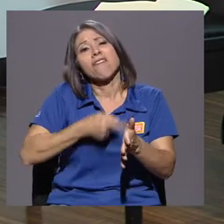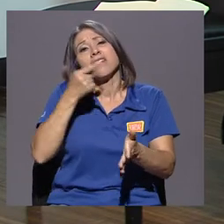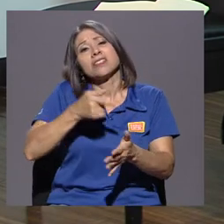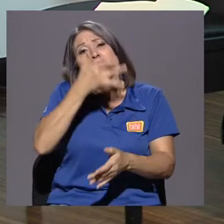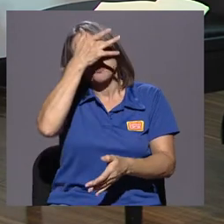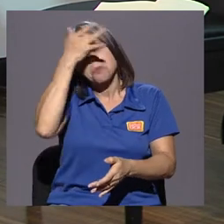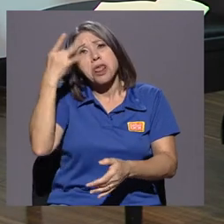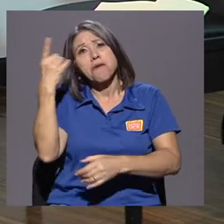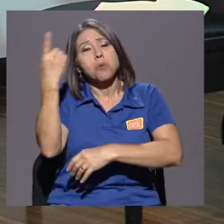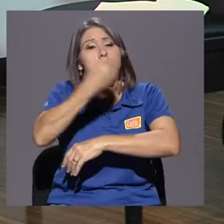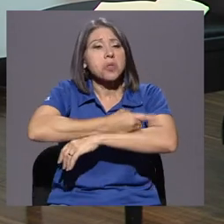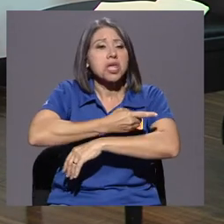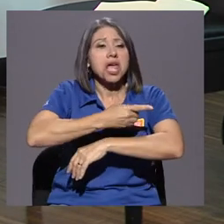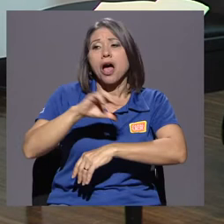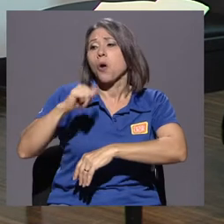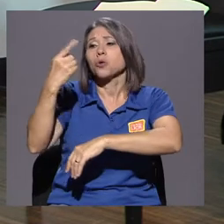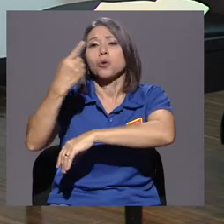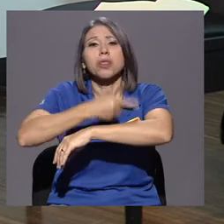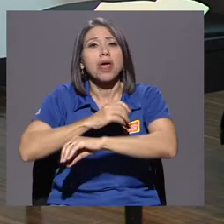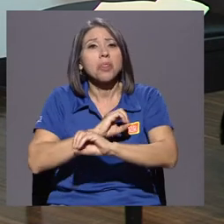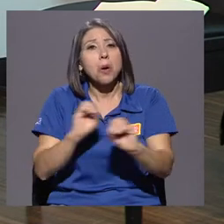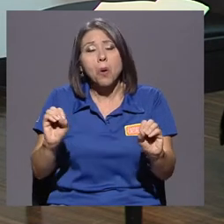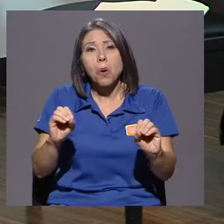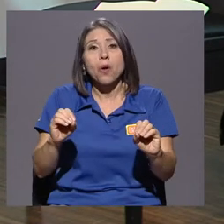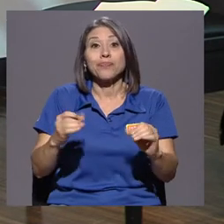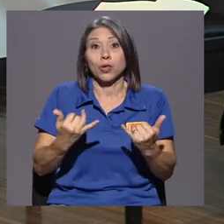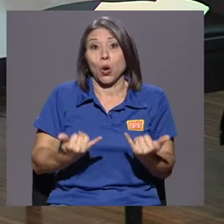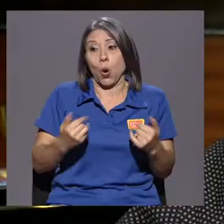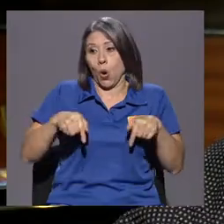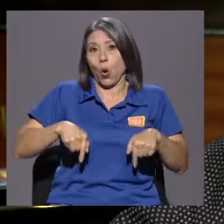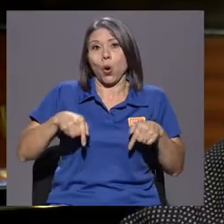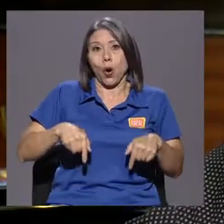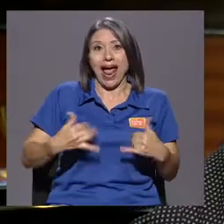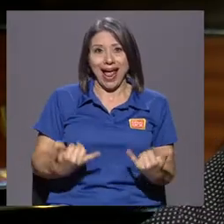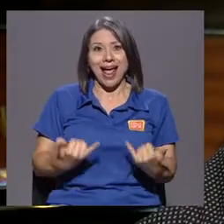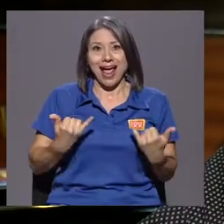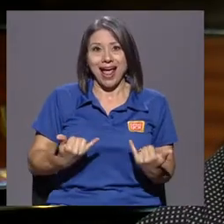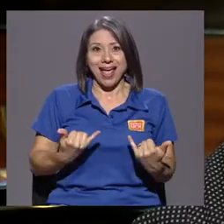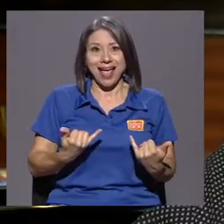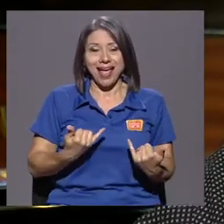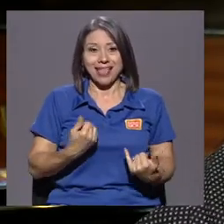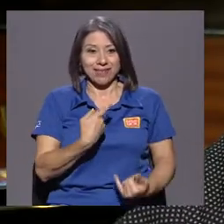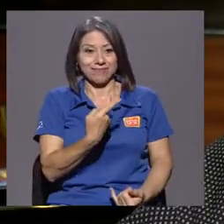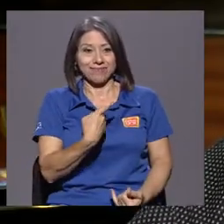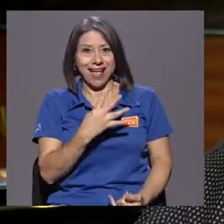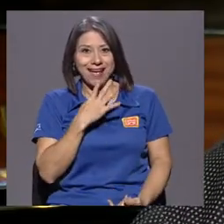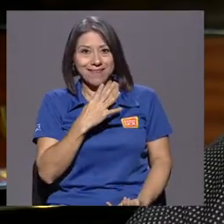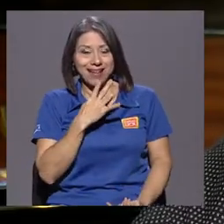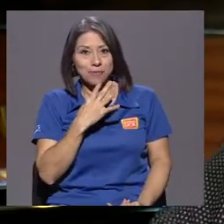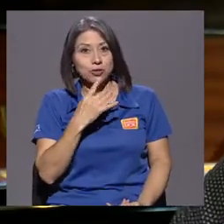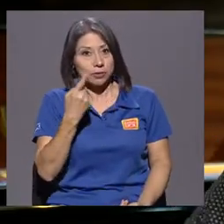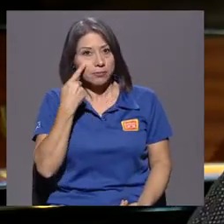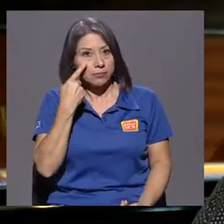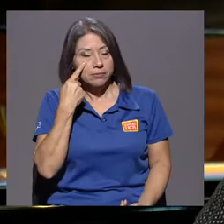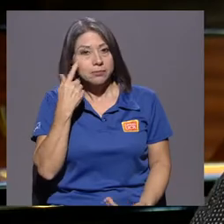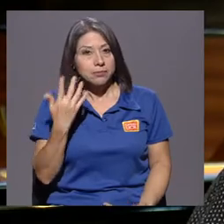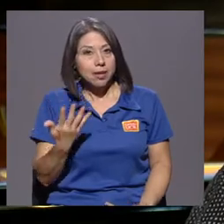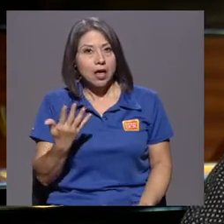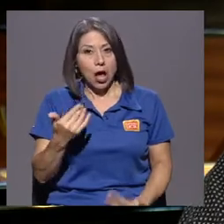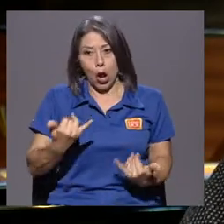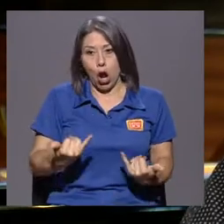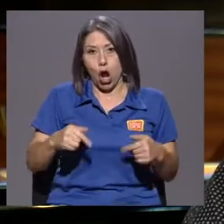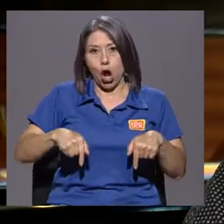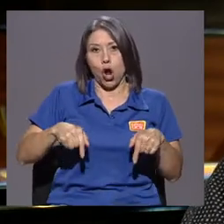olvidaba un día otro día no se me olvidaba etcétera hoy mismo hoy día en que hablamos para que te veas veas por ejemplo